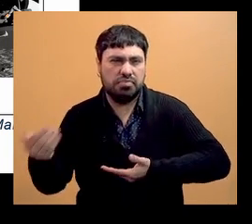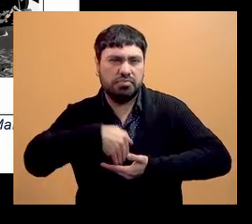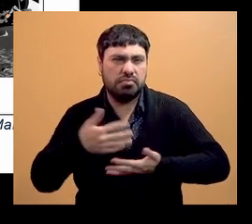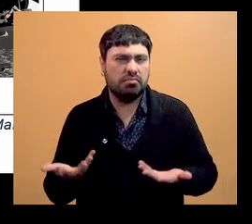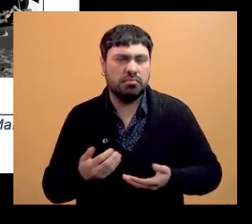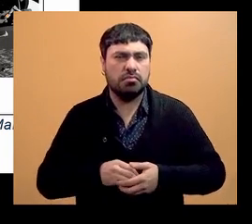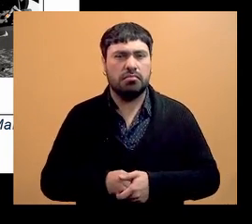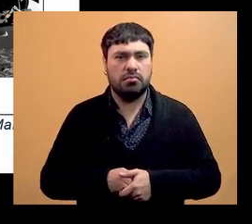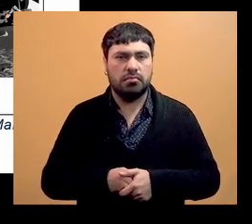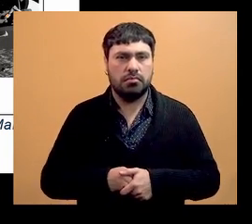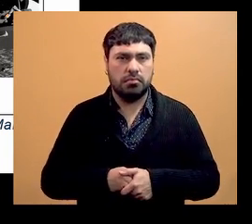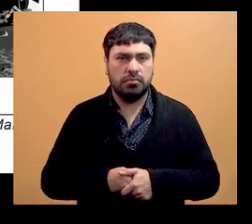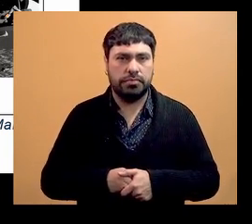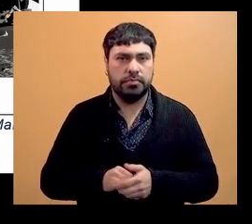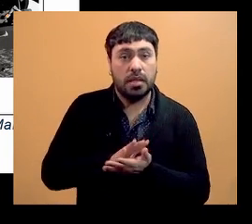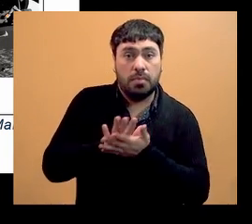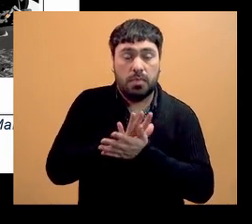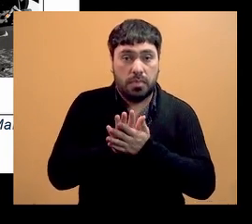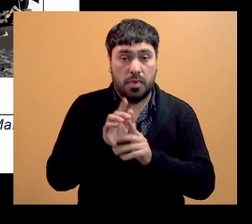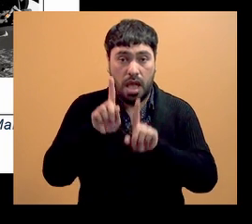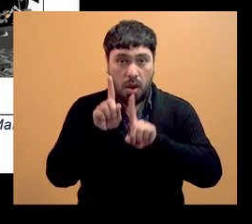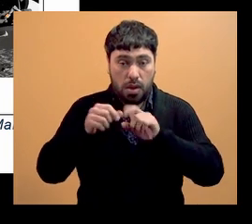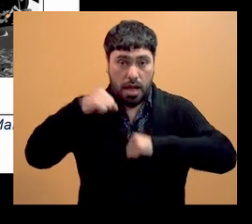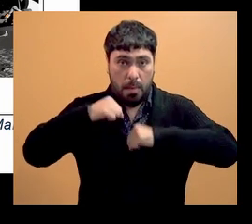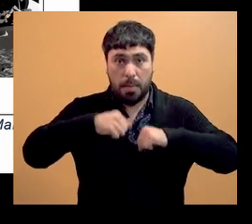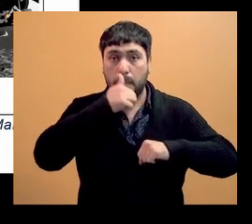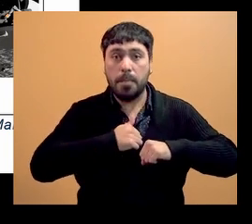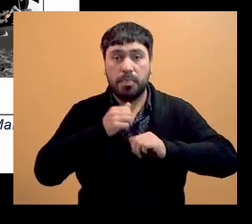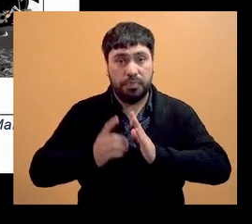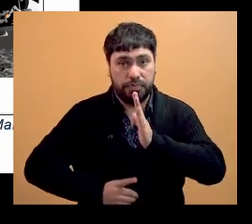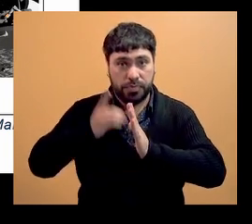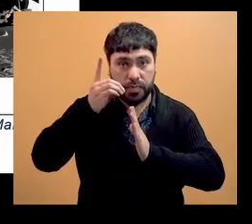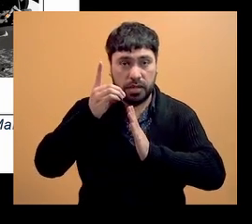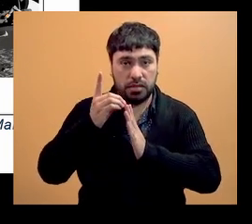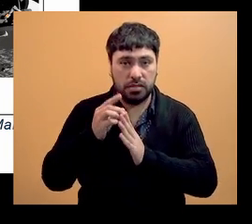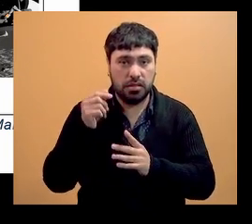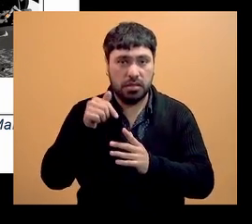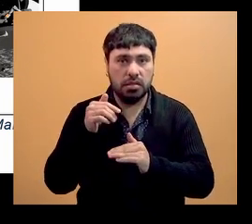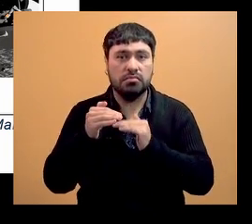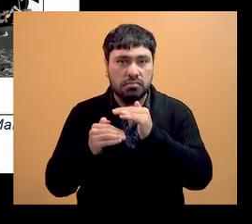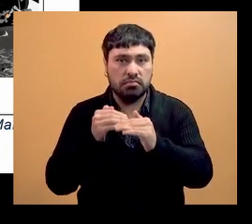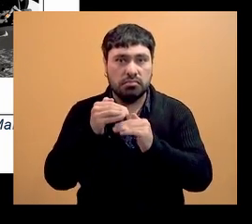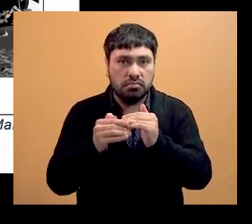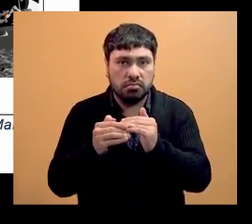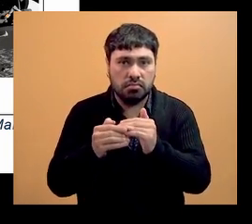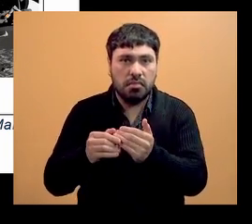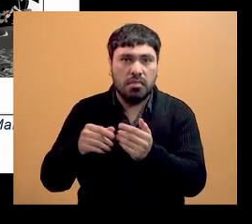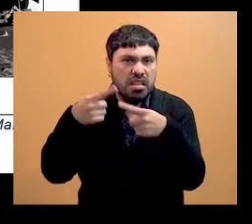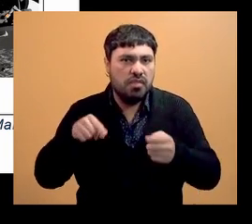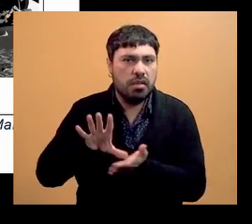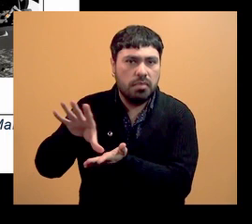están desarrollando iniciativas serias con colaboración con agencias públicas como NASA, la Agencia Europea y también rusa